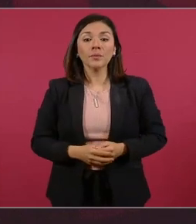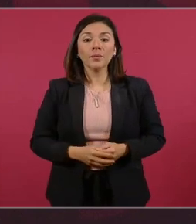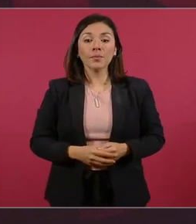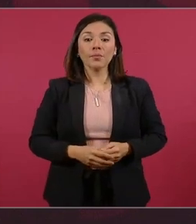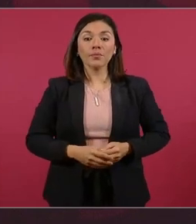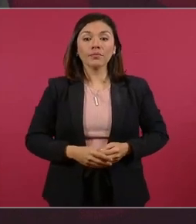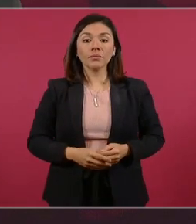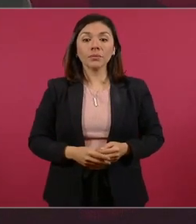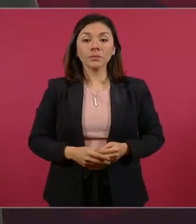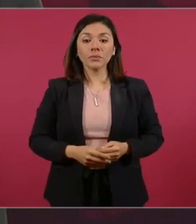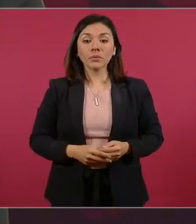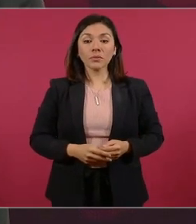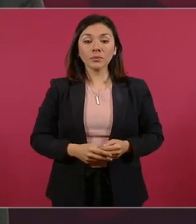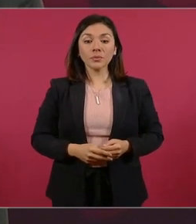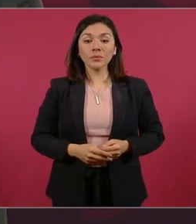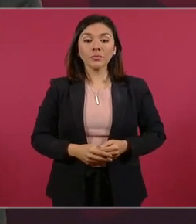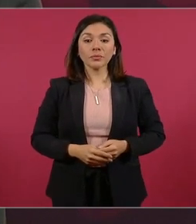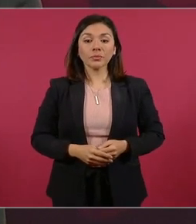se